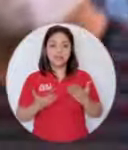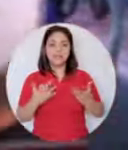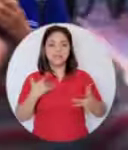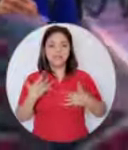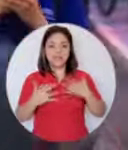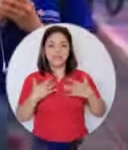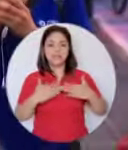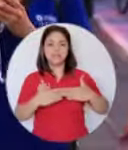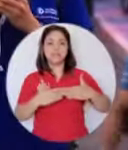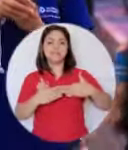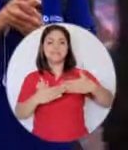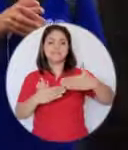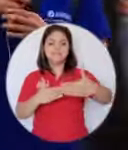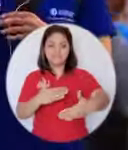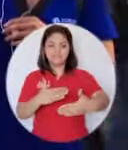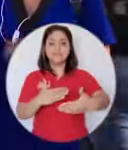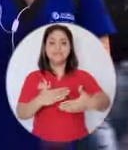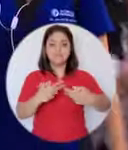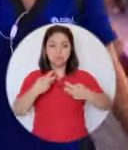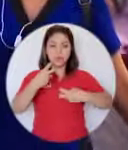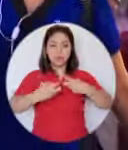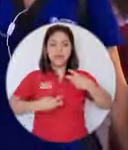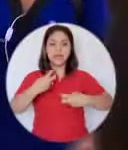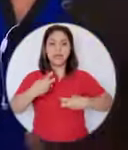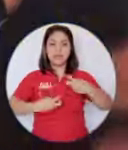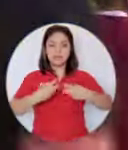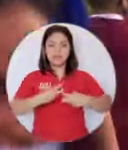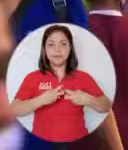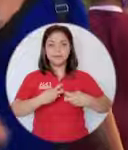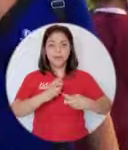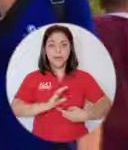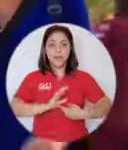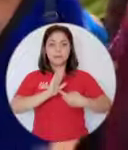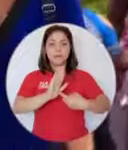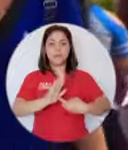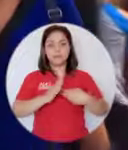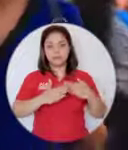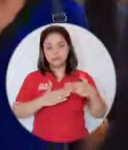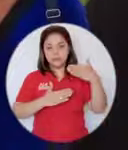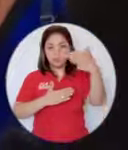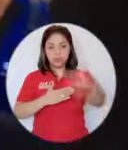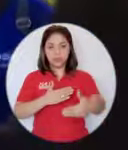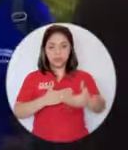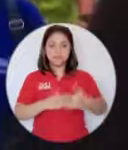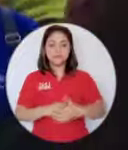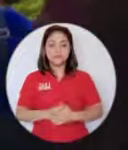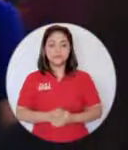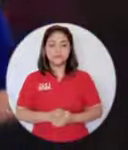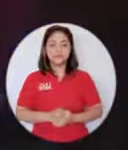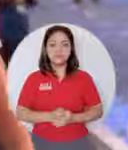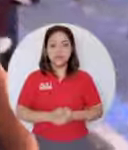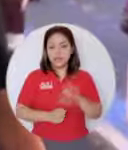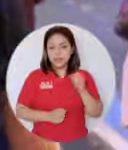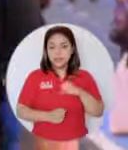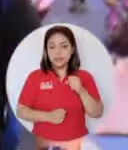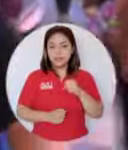ha producido este tipo vamos a ver, de problemas que se van a manifestar después.